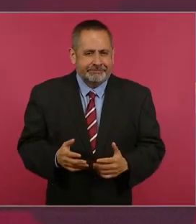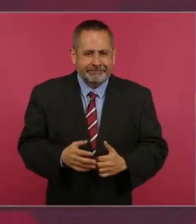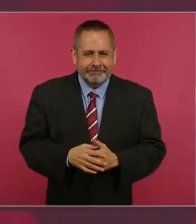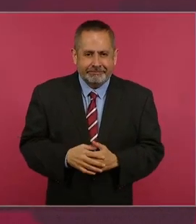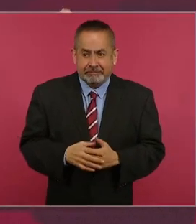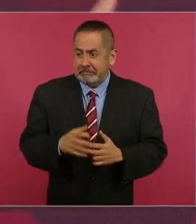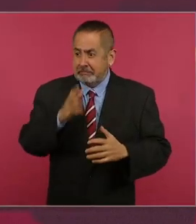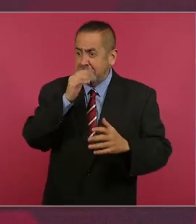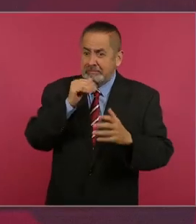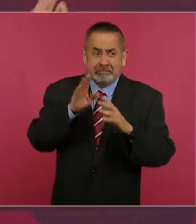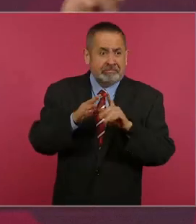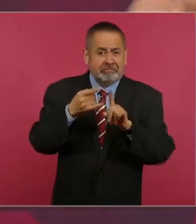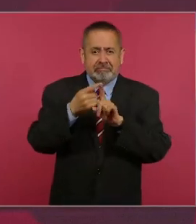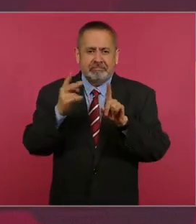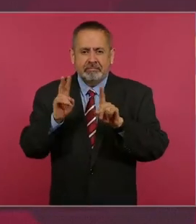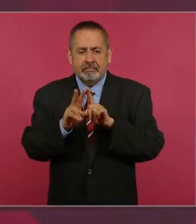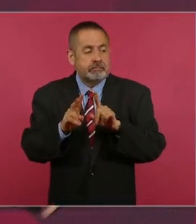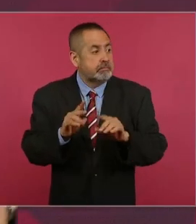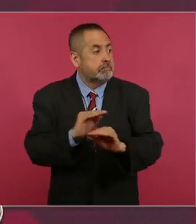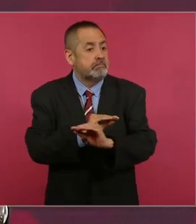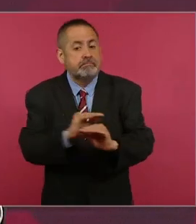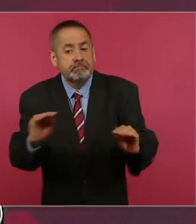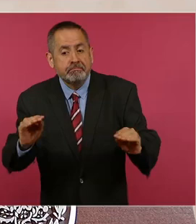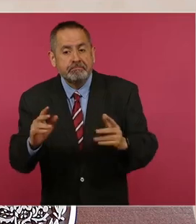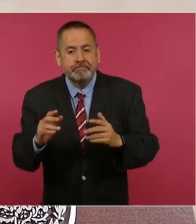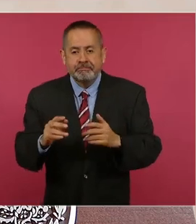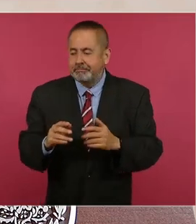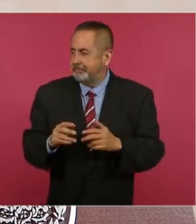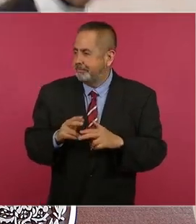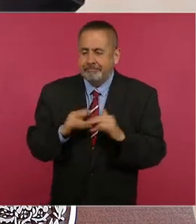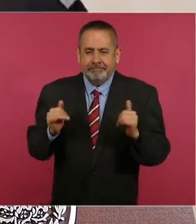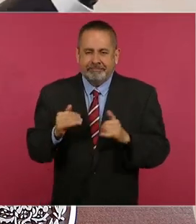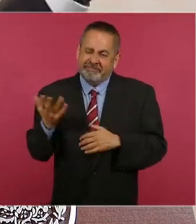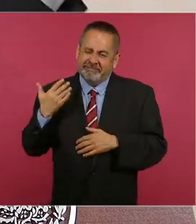¿Pero cómo? O sea, porque no había nadie.